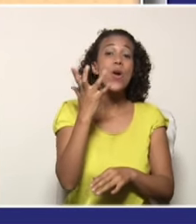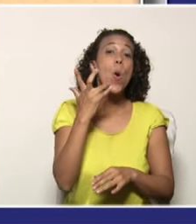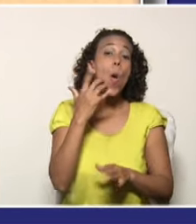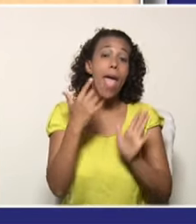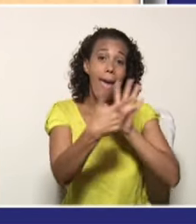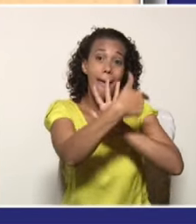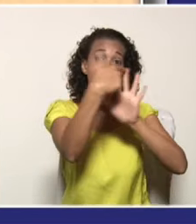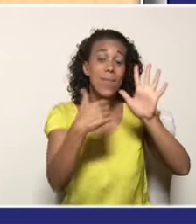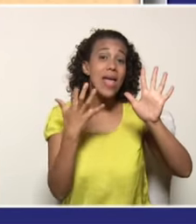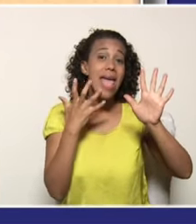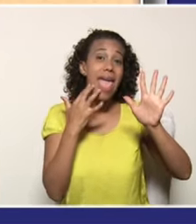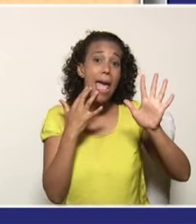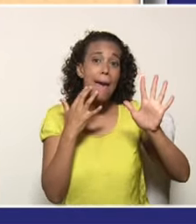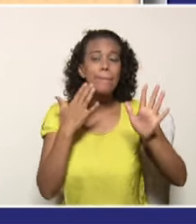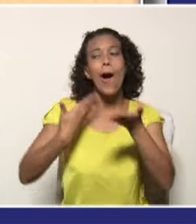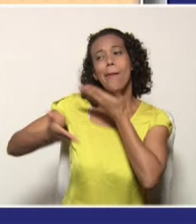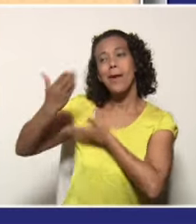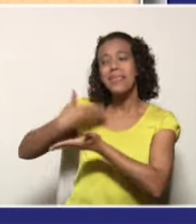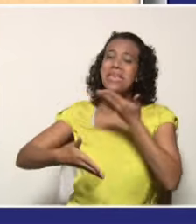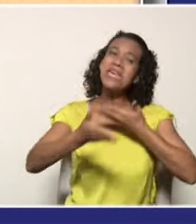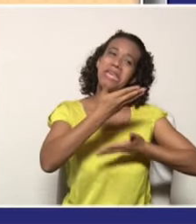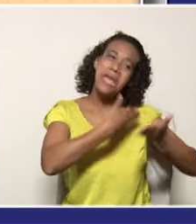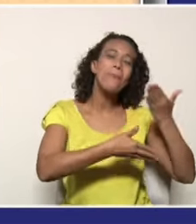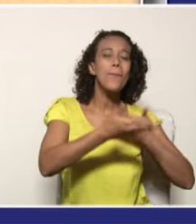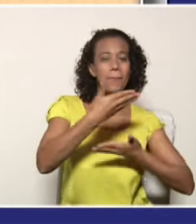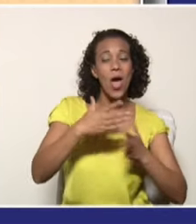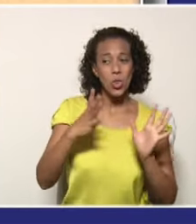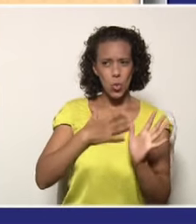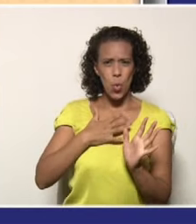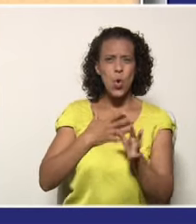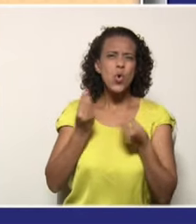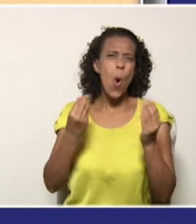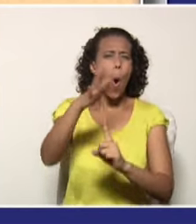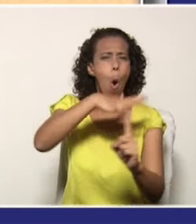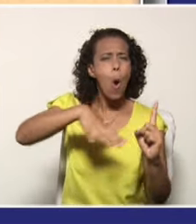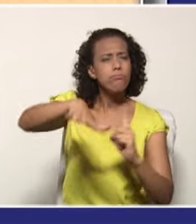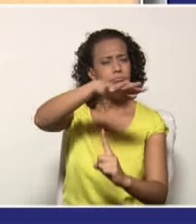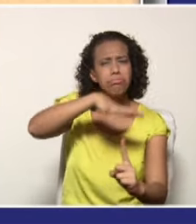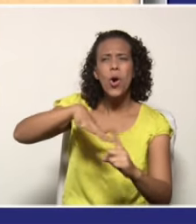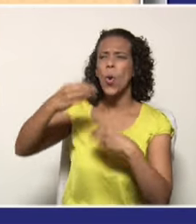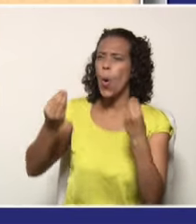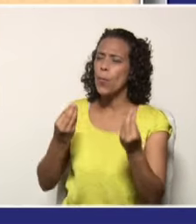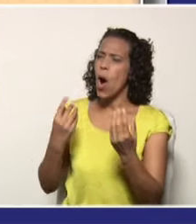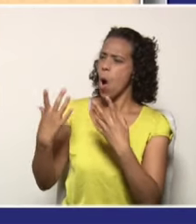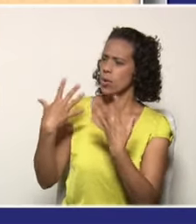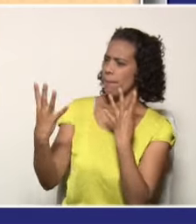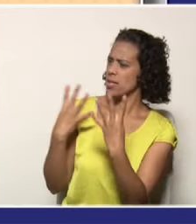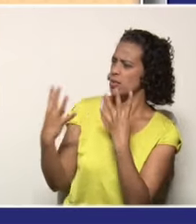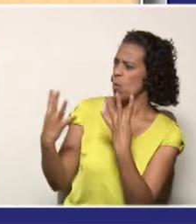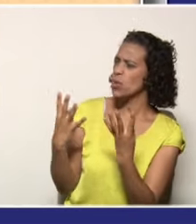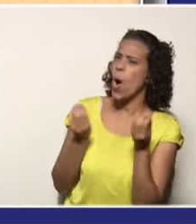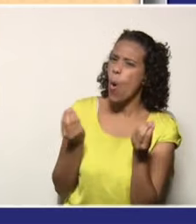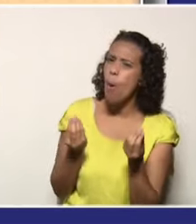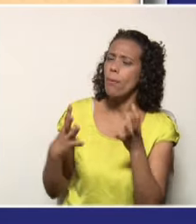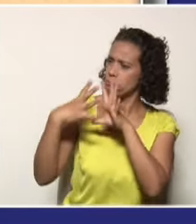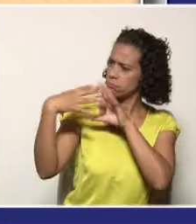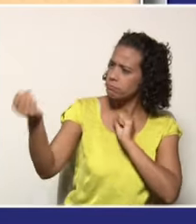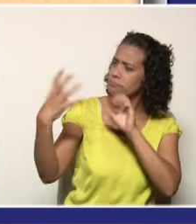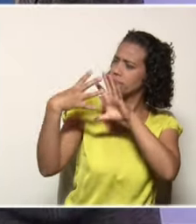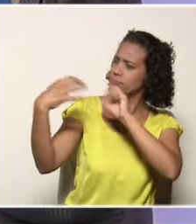con situaciones de empatía hacia los demás, o sea, tu forma como tú actuarías empáticamente hacia otra persona. Por